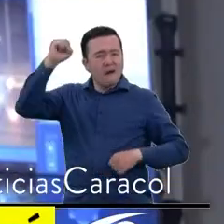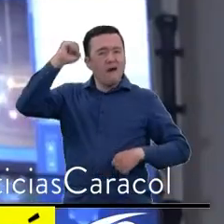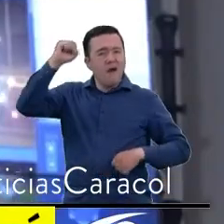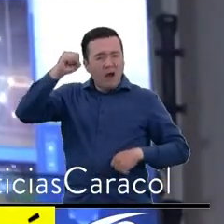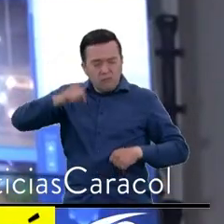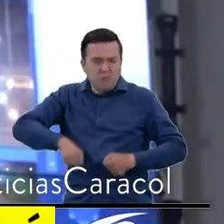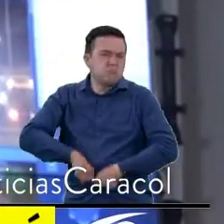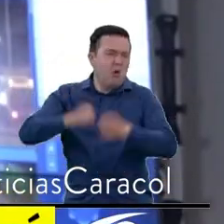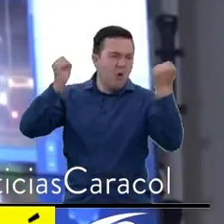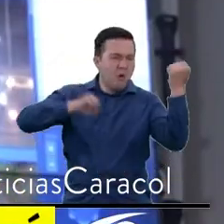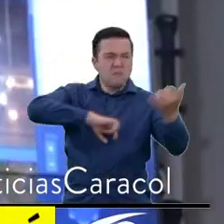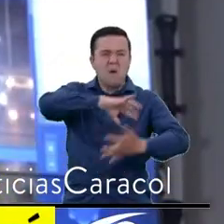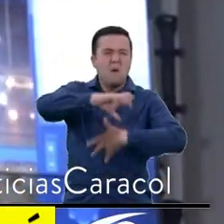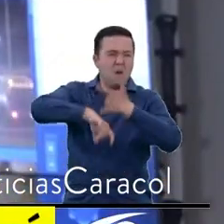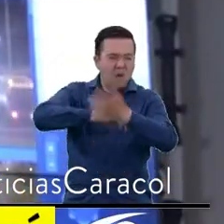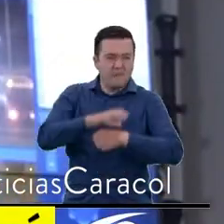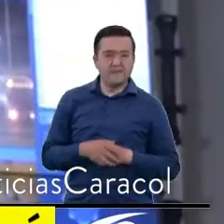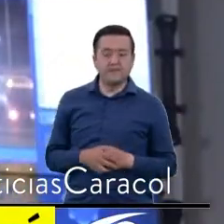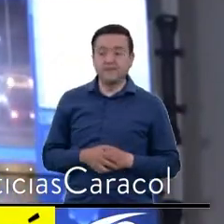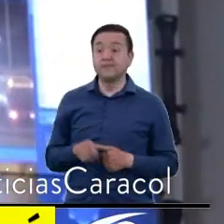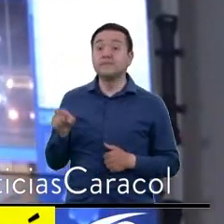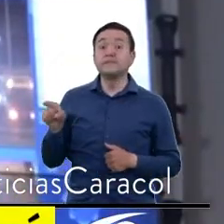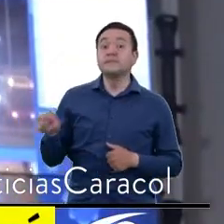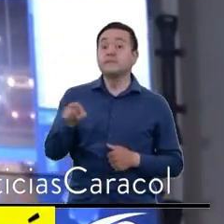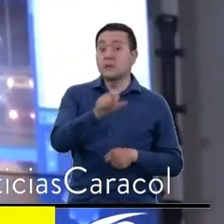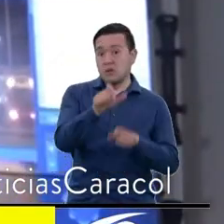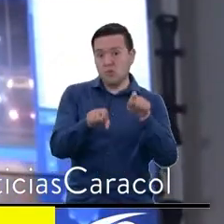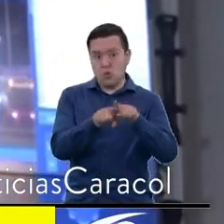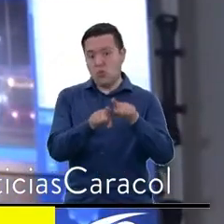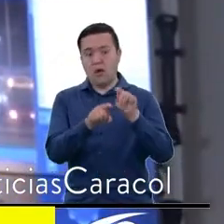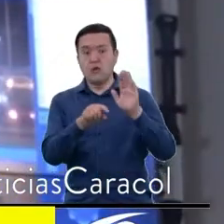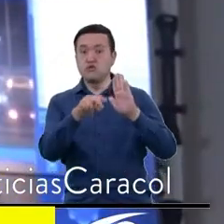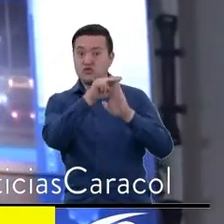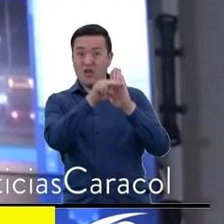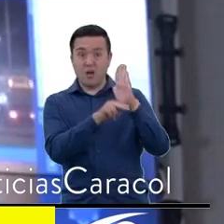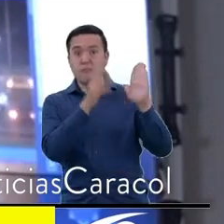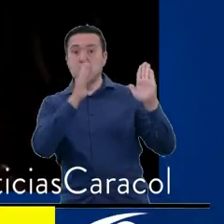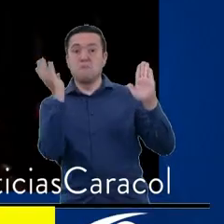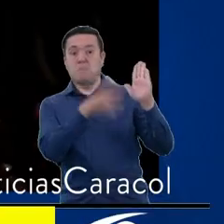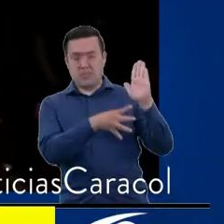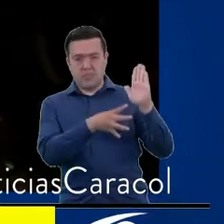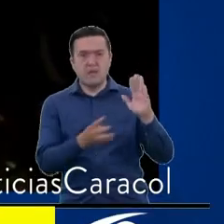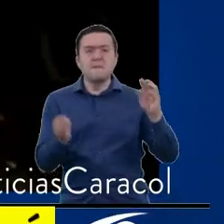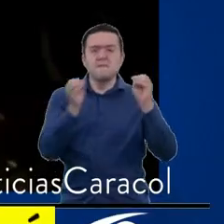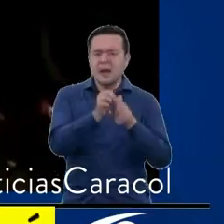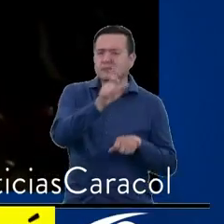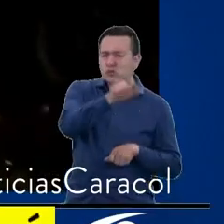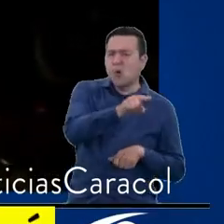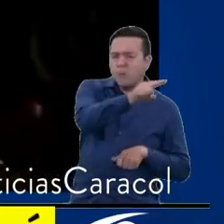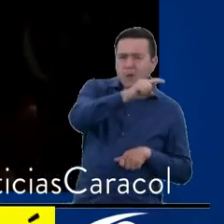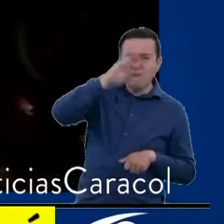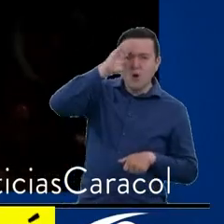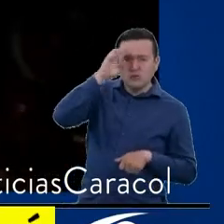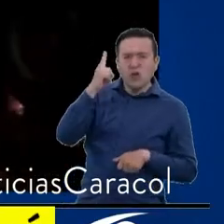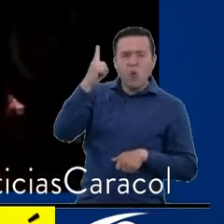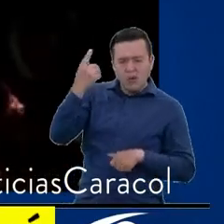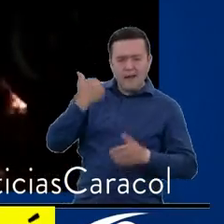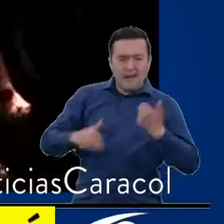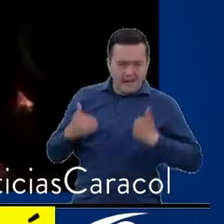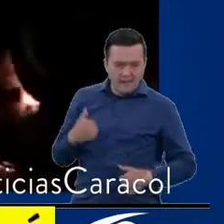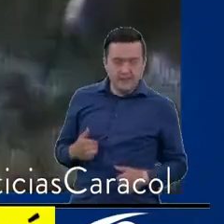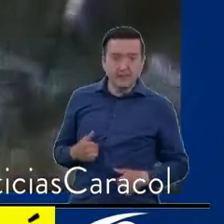Quienes de alguna manera están infringiendo la norma y de otra parte tuvimos un policía lesionado. 6 vehículos que